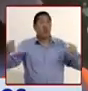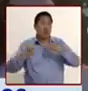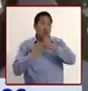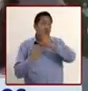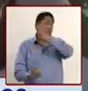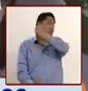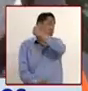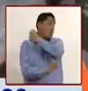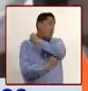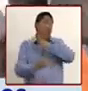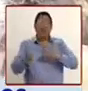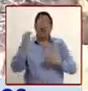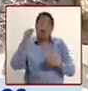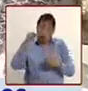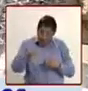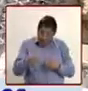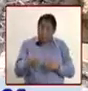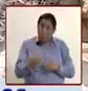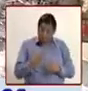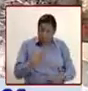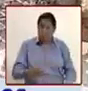no, eso he visto, sí, sí.